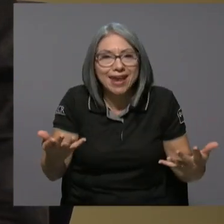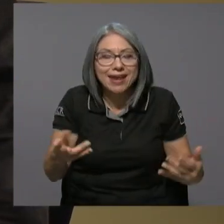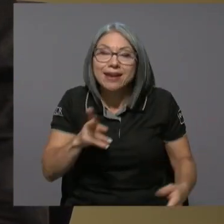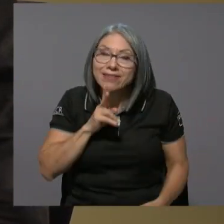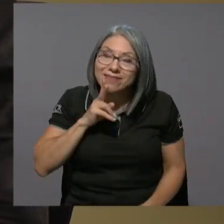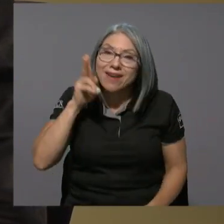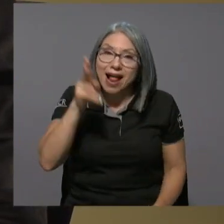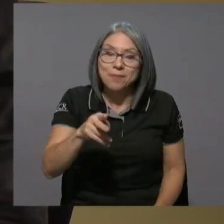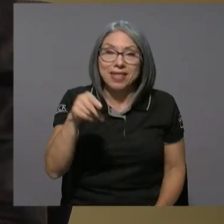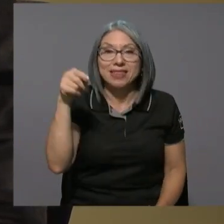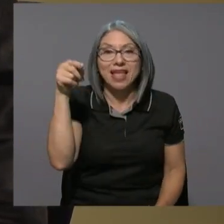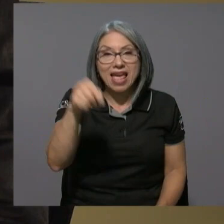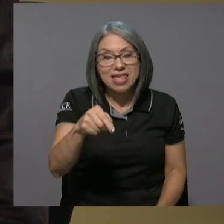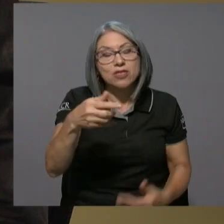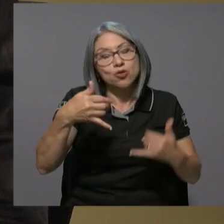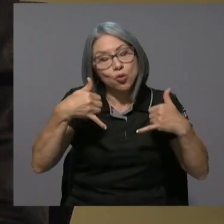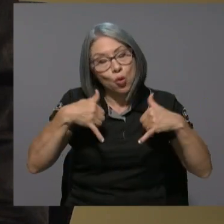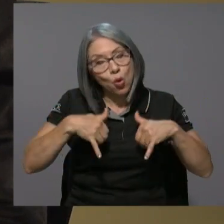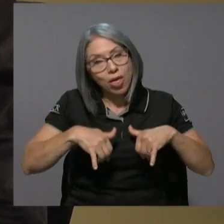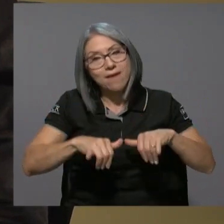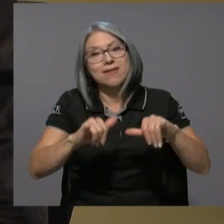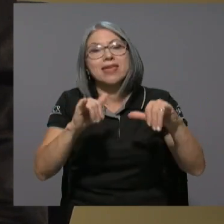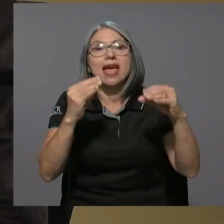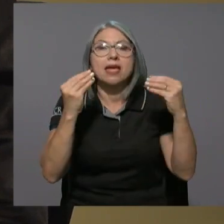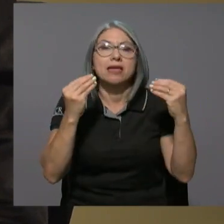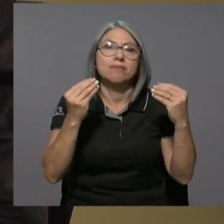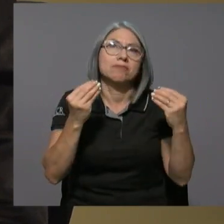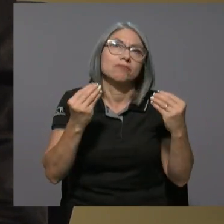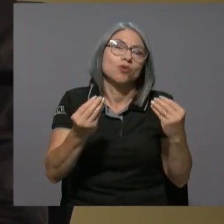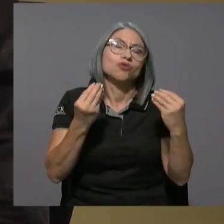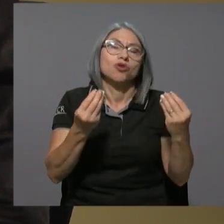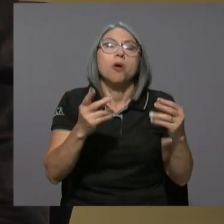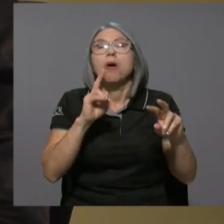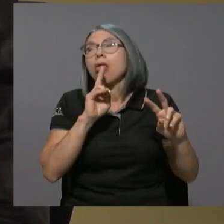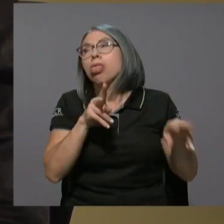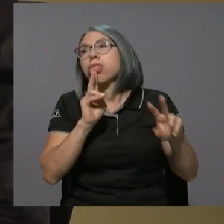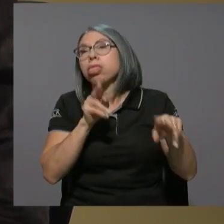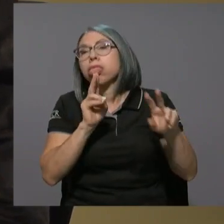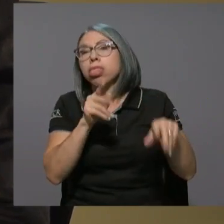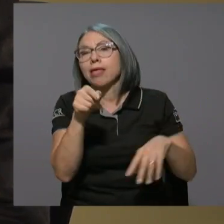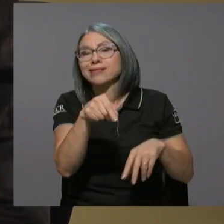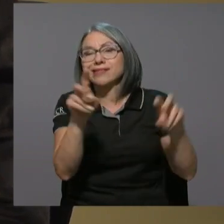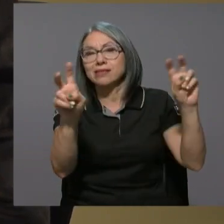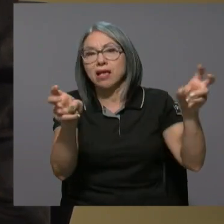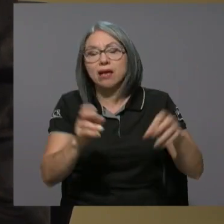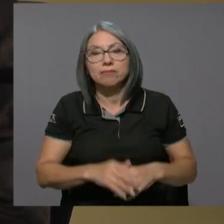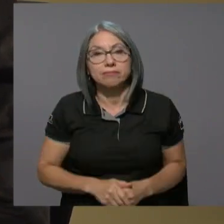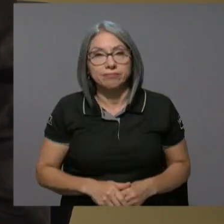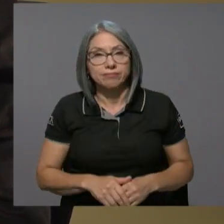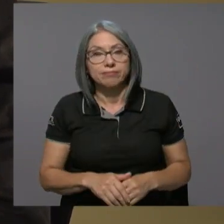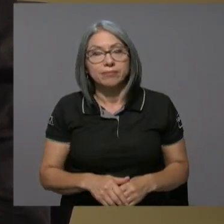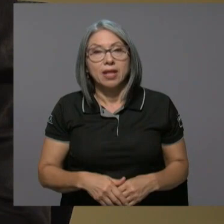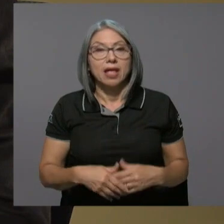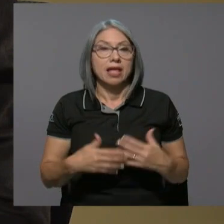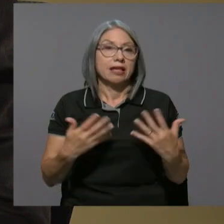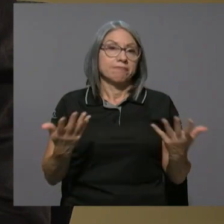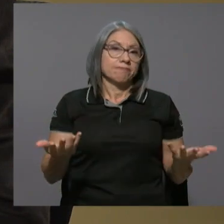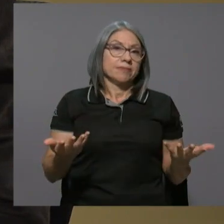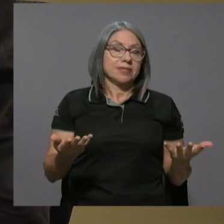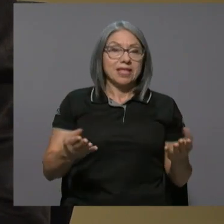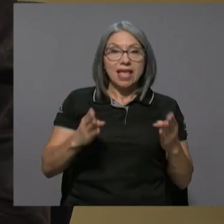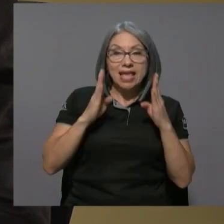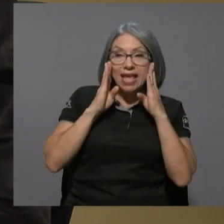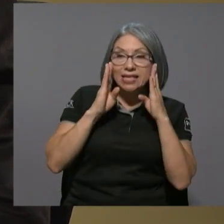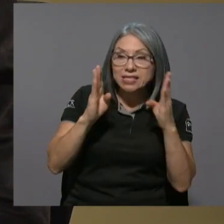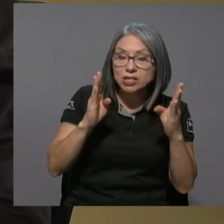realmente había, y todavía hay bastante omisión en ese aspecto. Es decir, de gestionar el